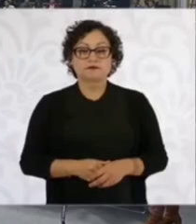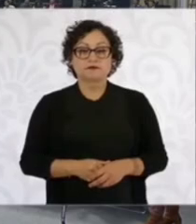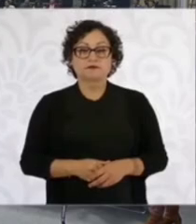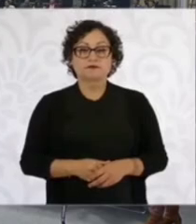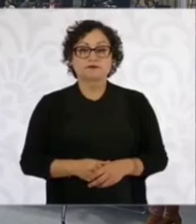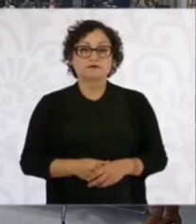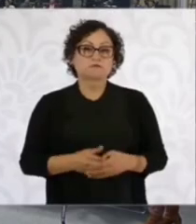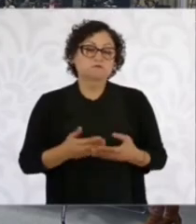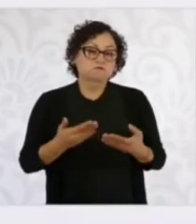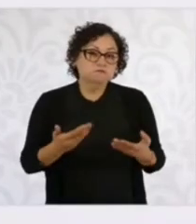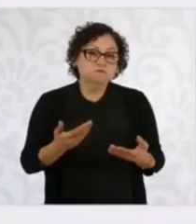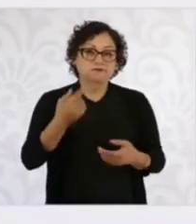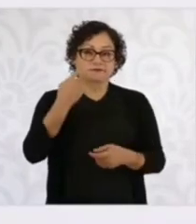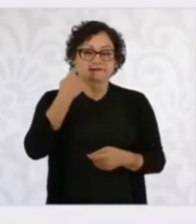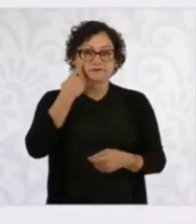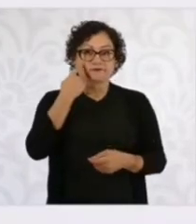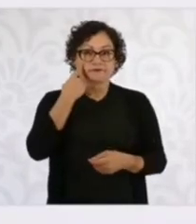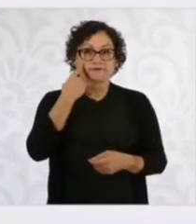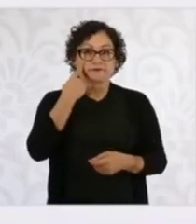momento,